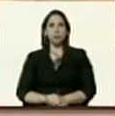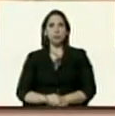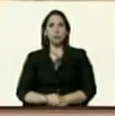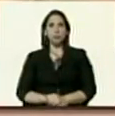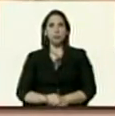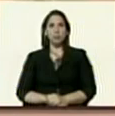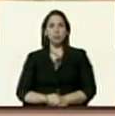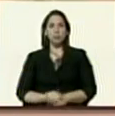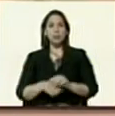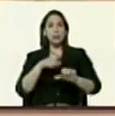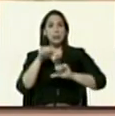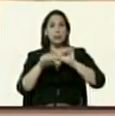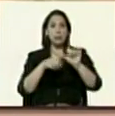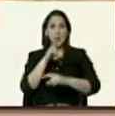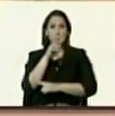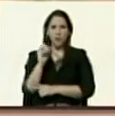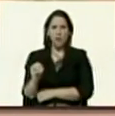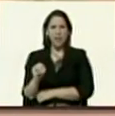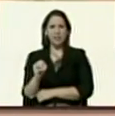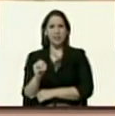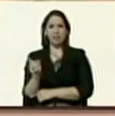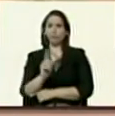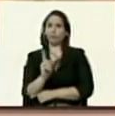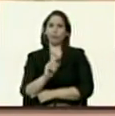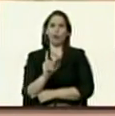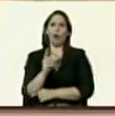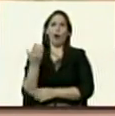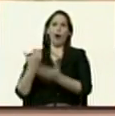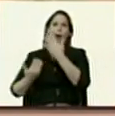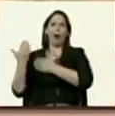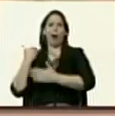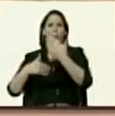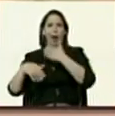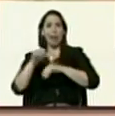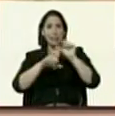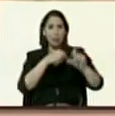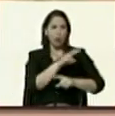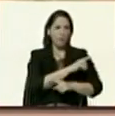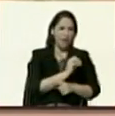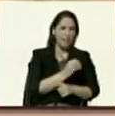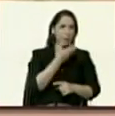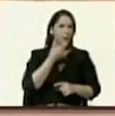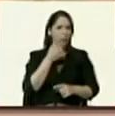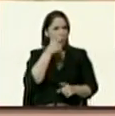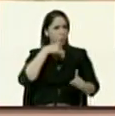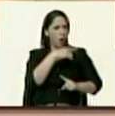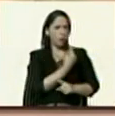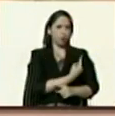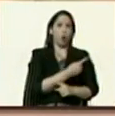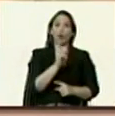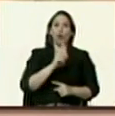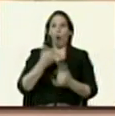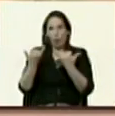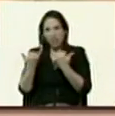no es el siglo XX de pueblos desvalidos, siglo XXI de un mundo multipolar.